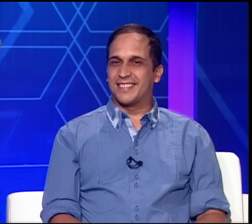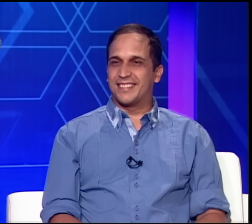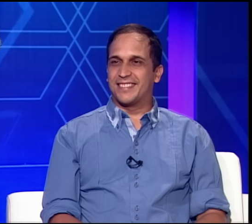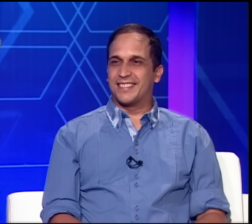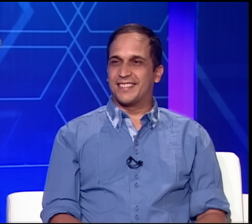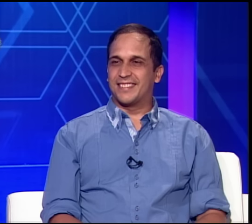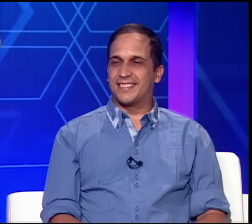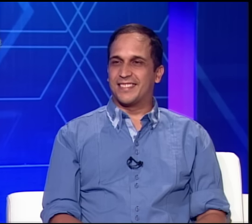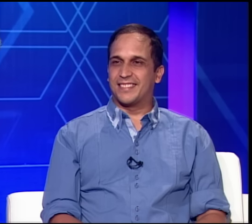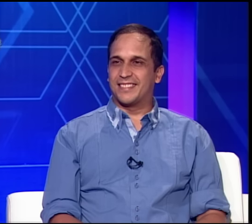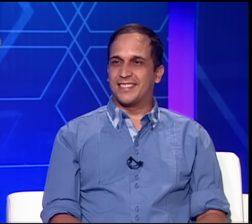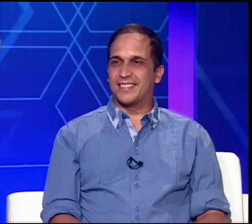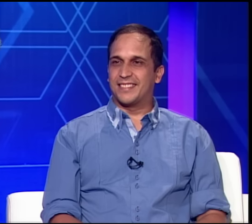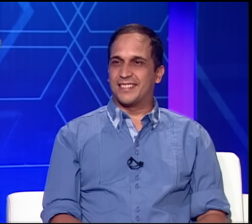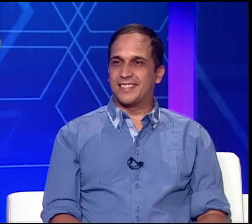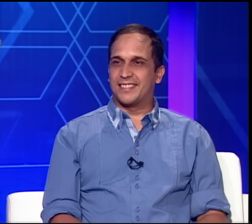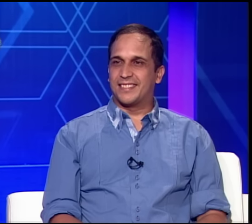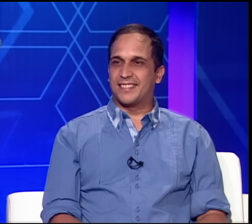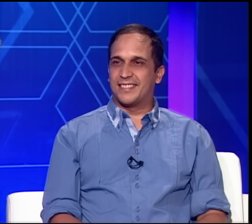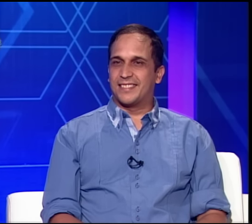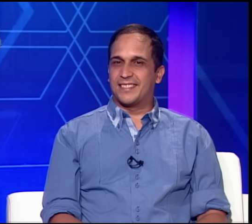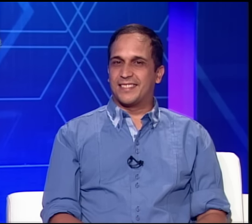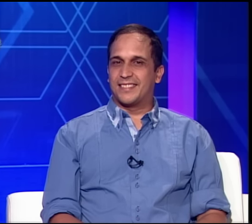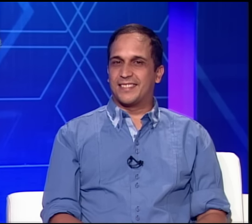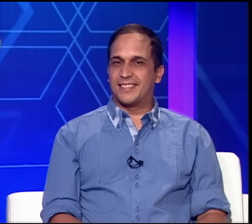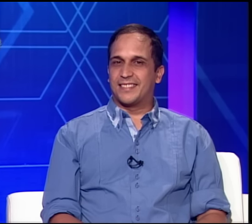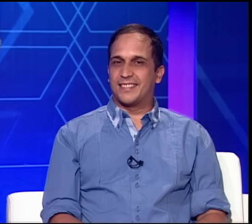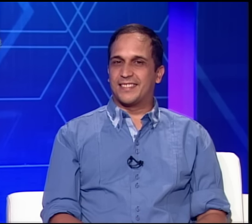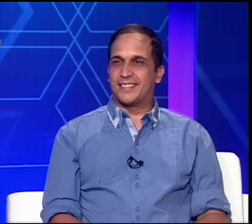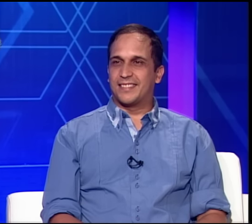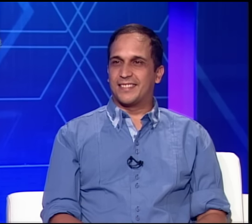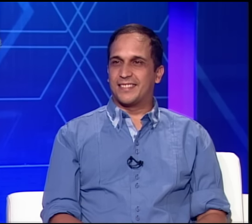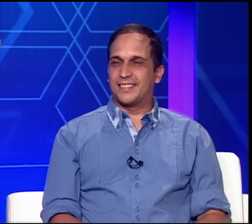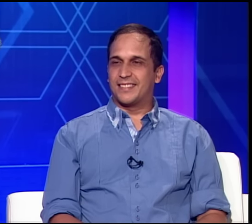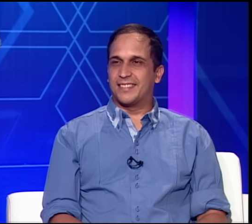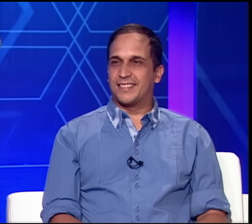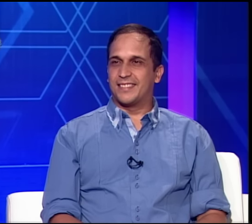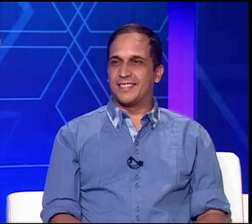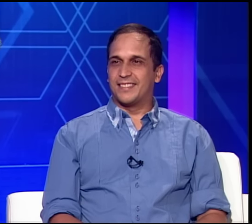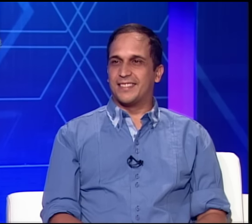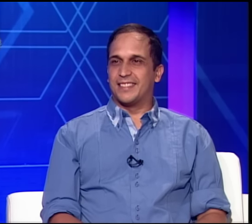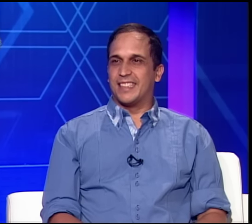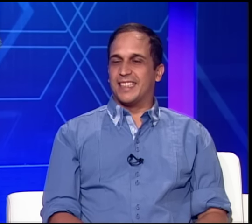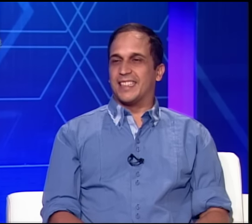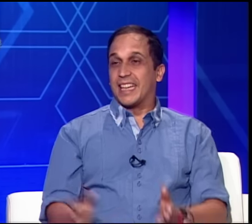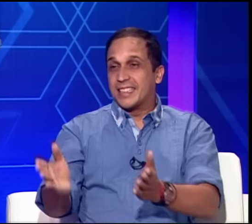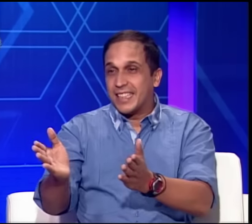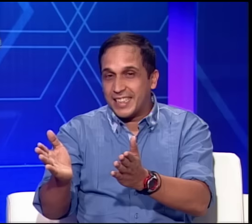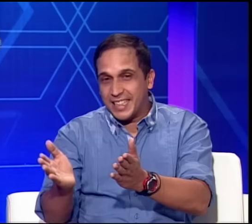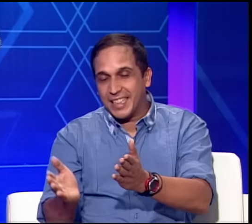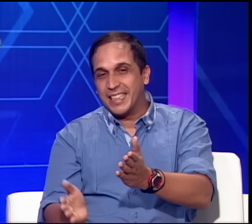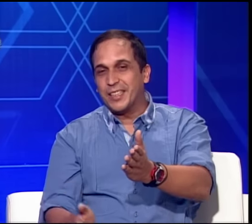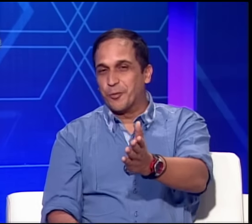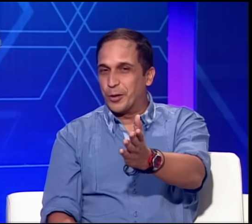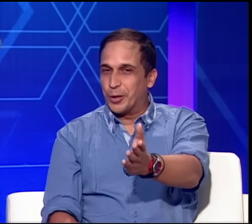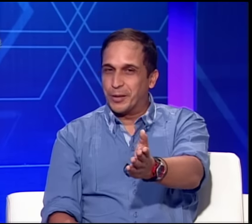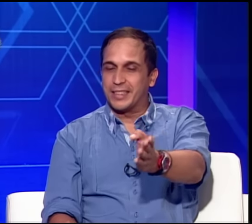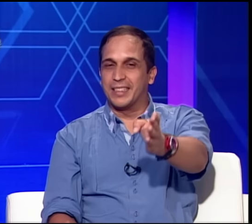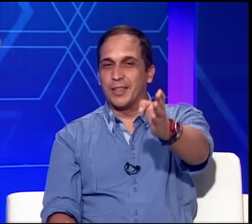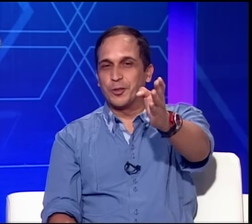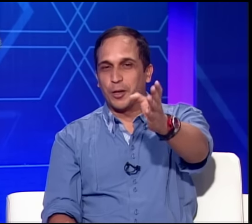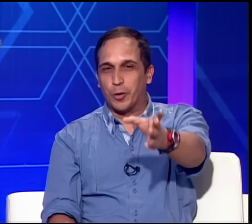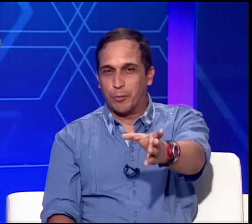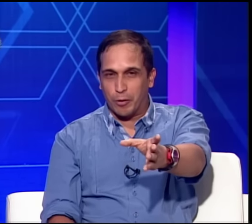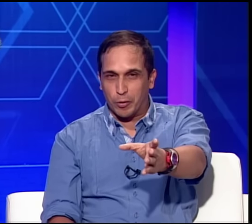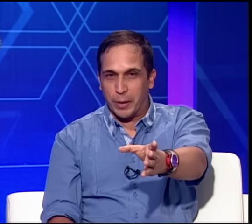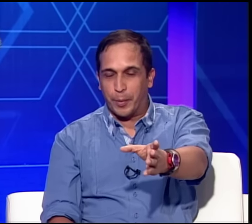diputado Edwin Rojas, representante ante la Asamblea Nacional del Partido Socialista Unido de Venezuela, por haber estado con nosotros hoy en Entrevista Venevisión. Gracias a ti, Andrina, y no puedo irme sin